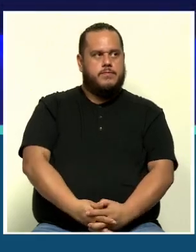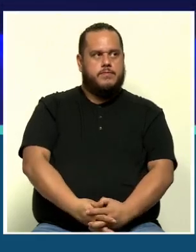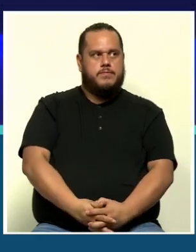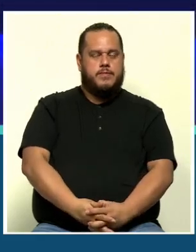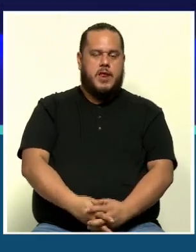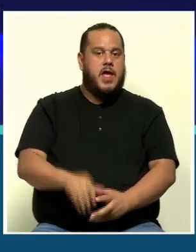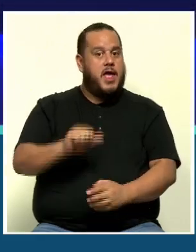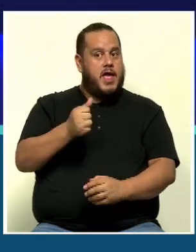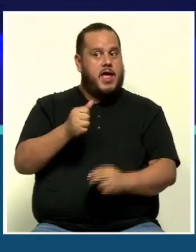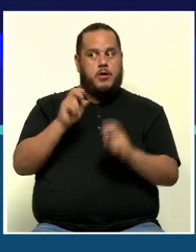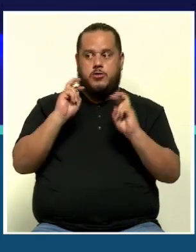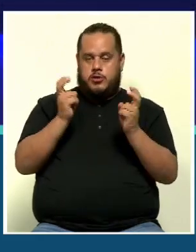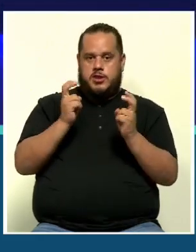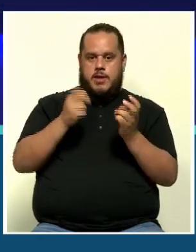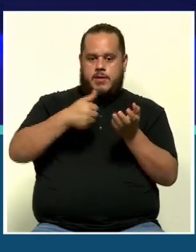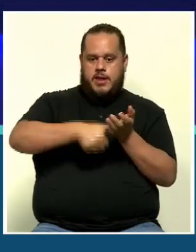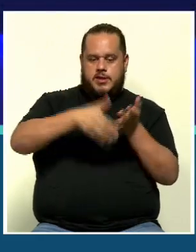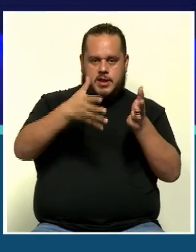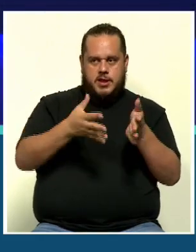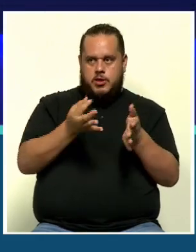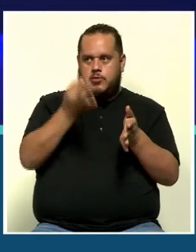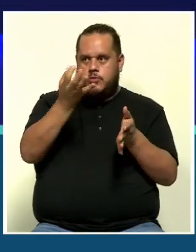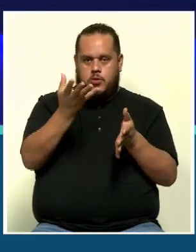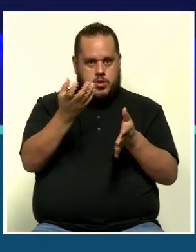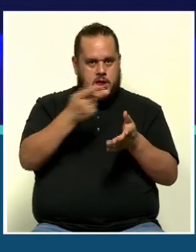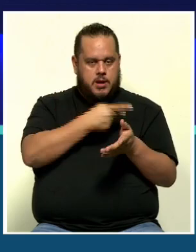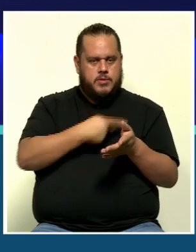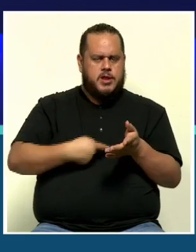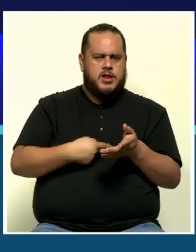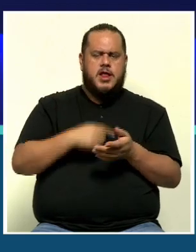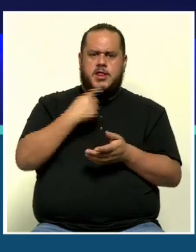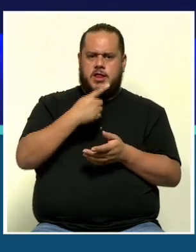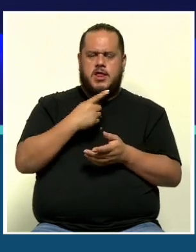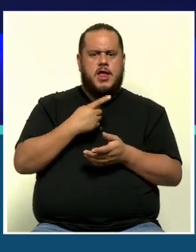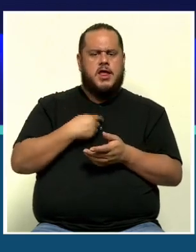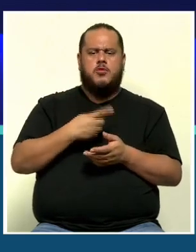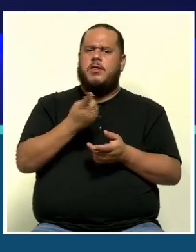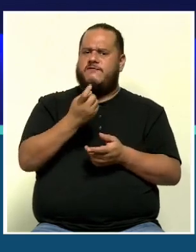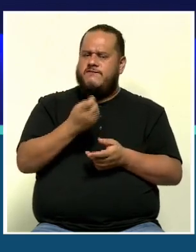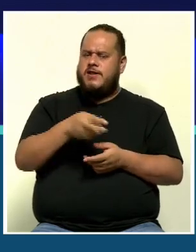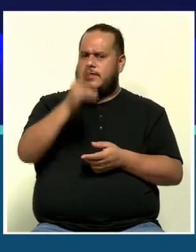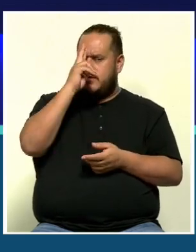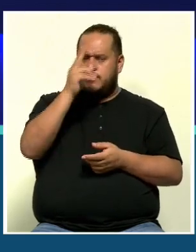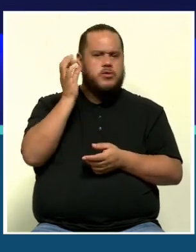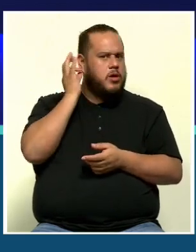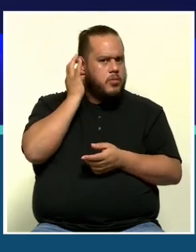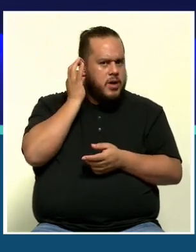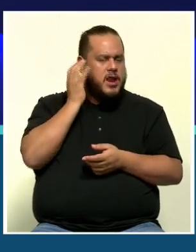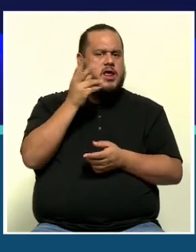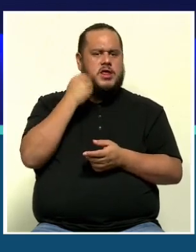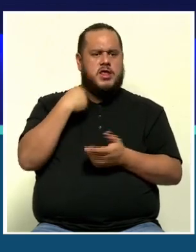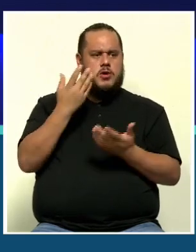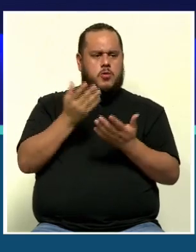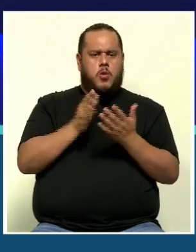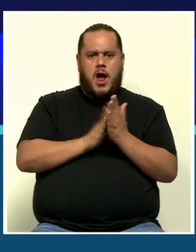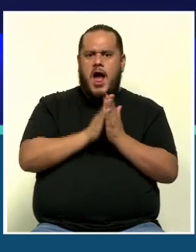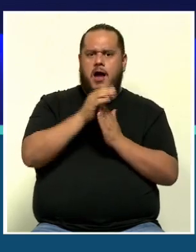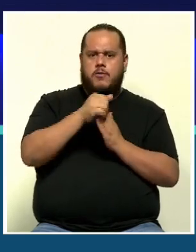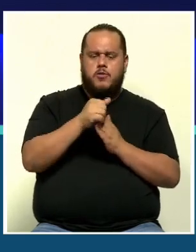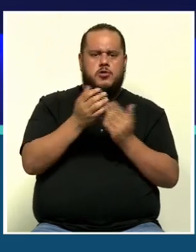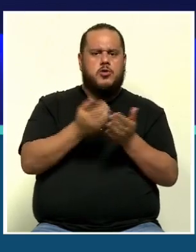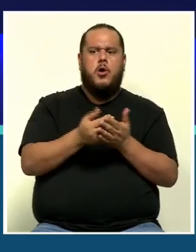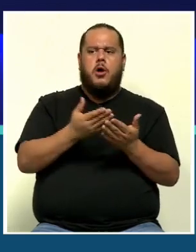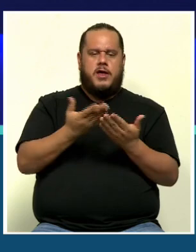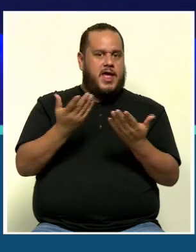En otros temas, candidatos a la presidencia consideran un irrespeto a la mujer y una violación a los derechos del género femenino la guía de buenas prácticas